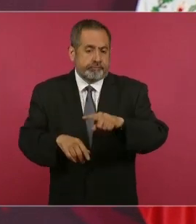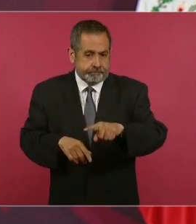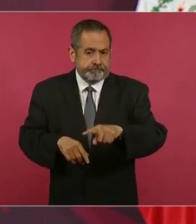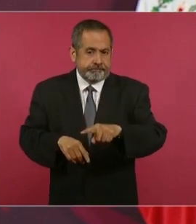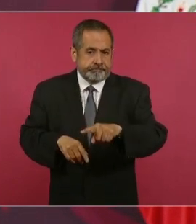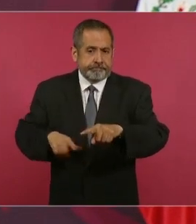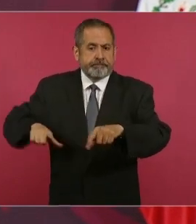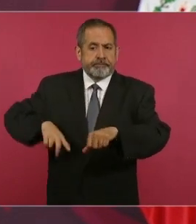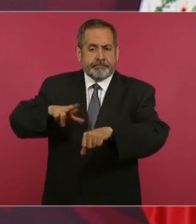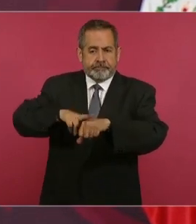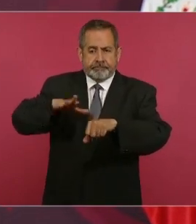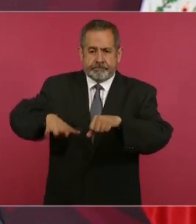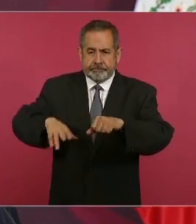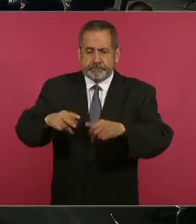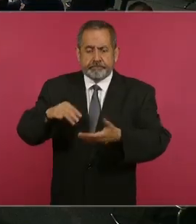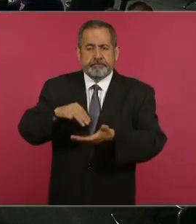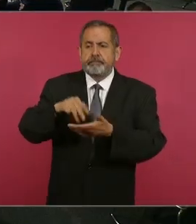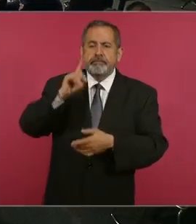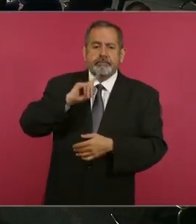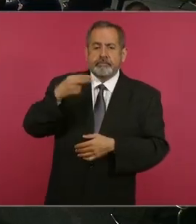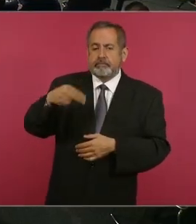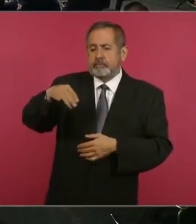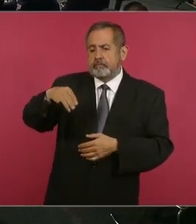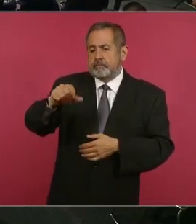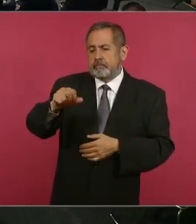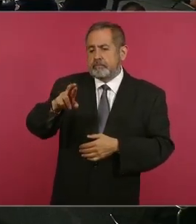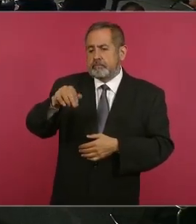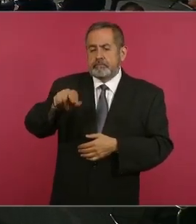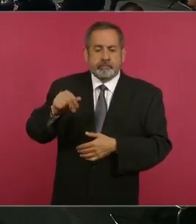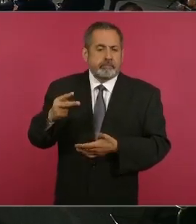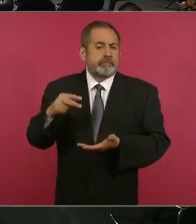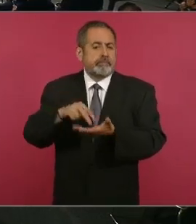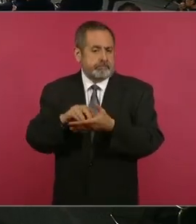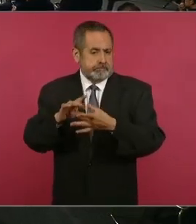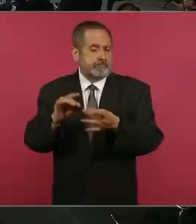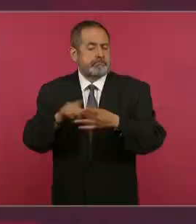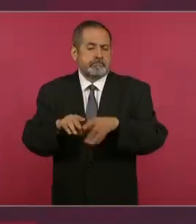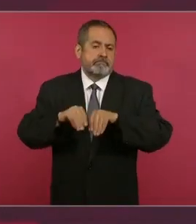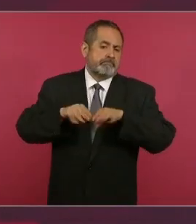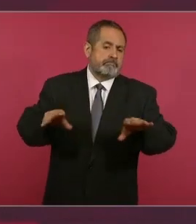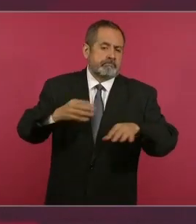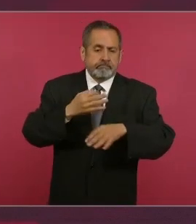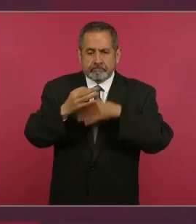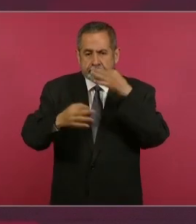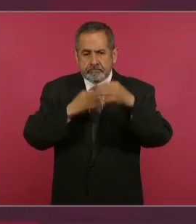de la gobernadora Marina del Pilar.